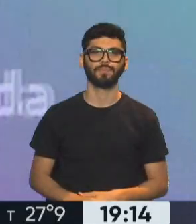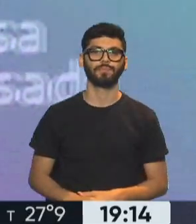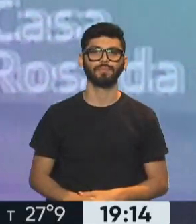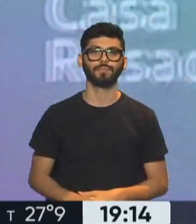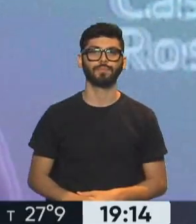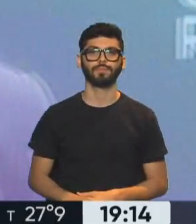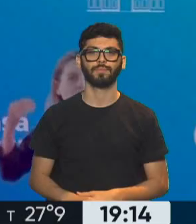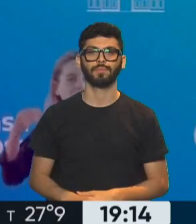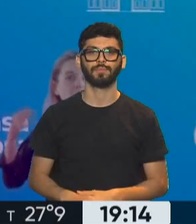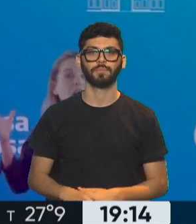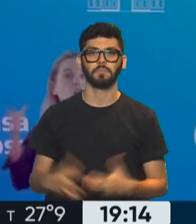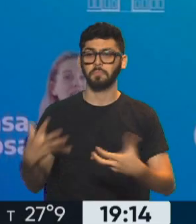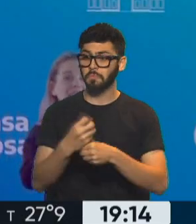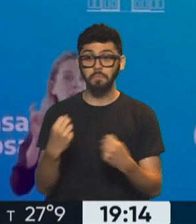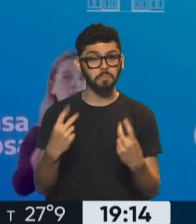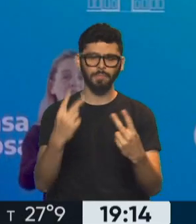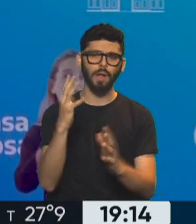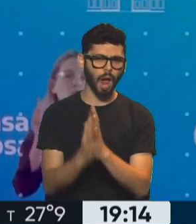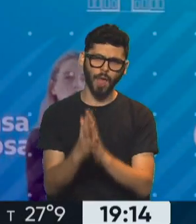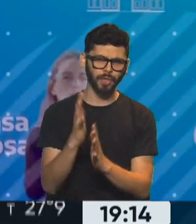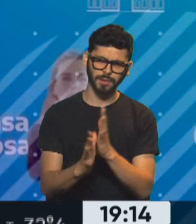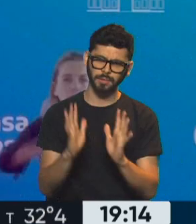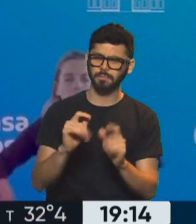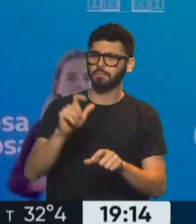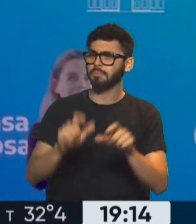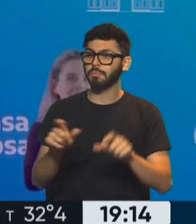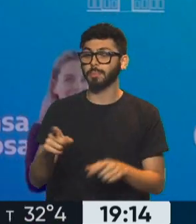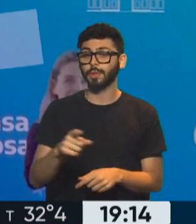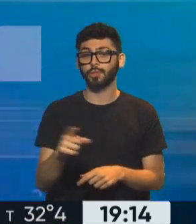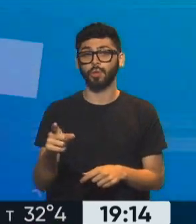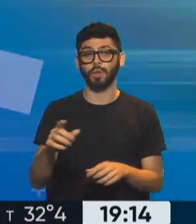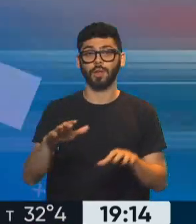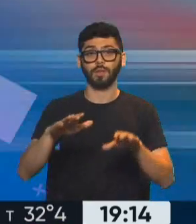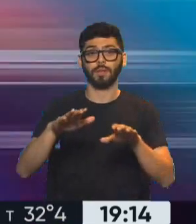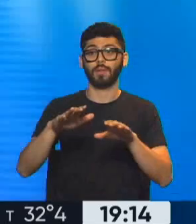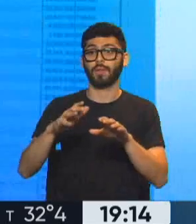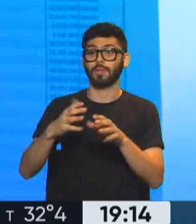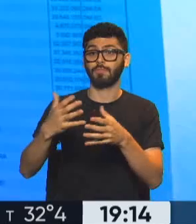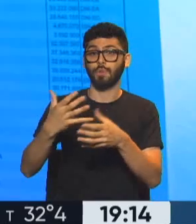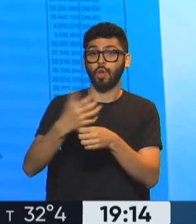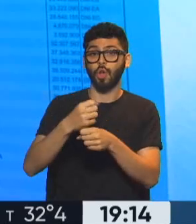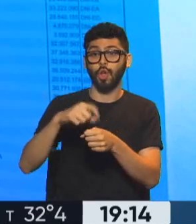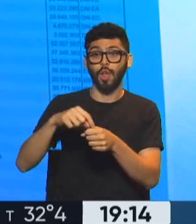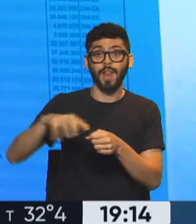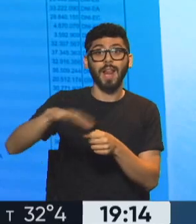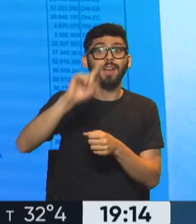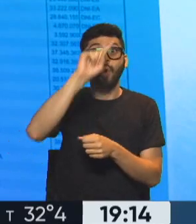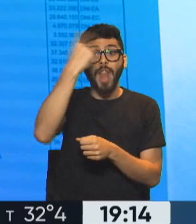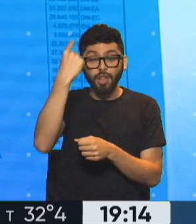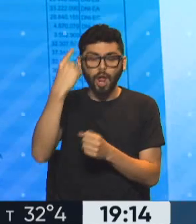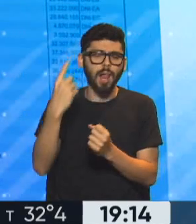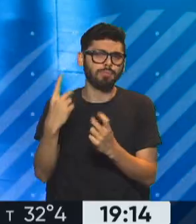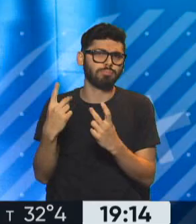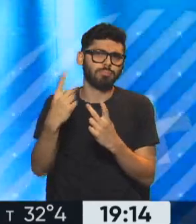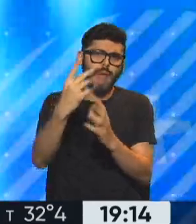El transporte va a ser libre y gratuito para todas aquellas líneas de transporte de jurisdicción nacional y para